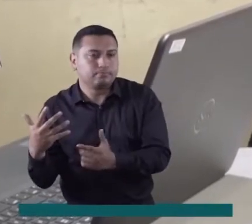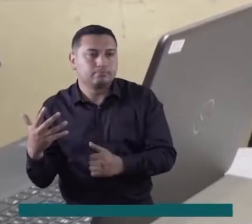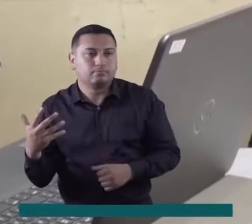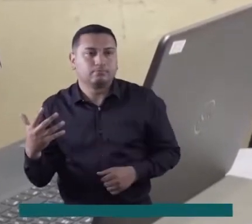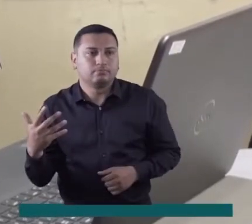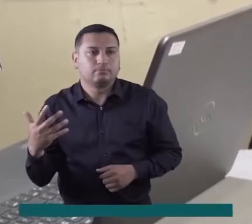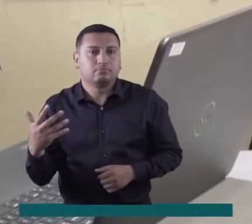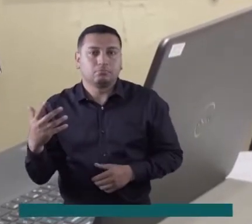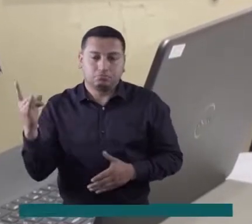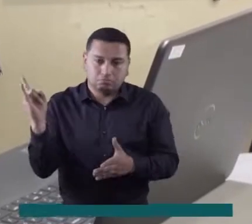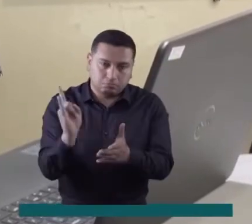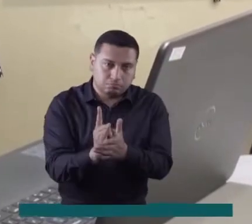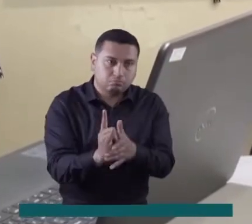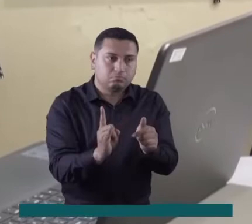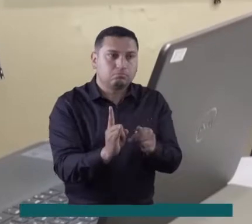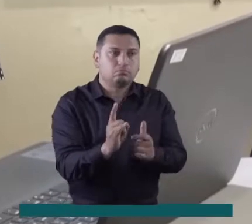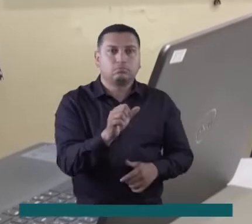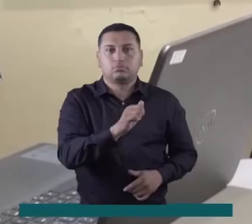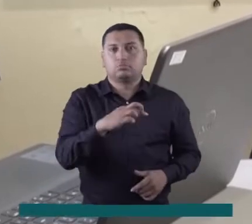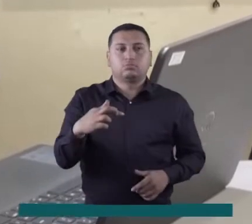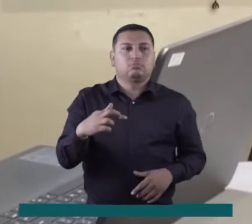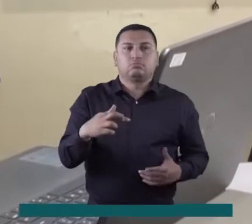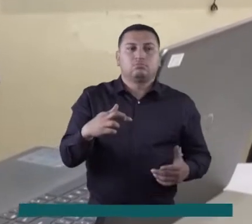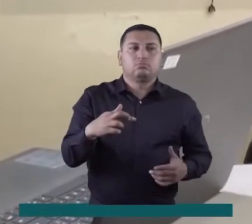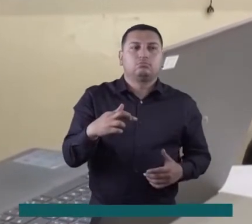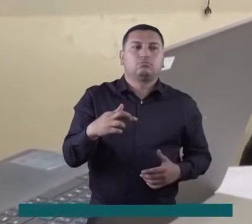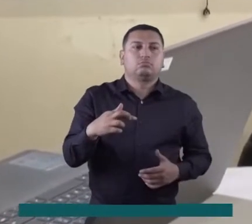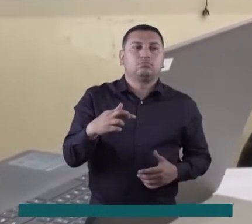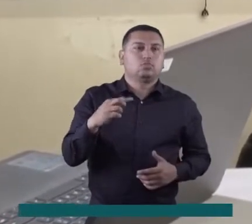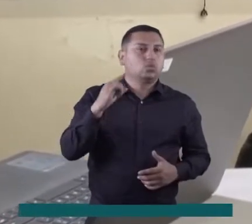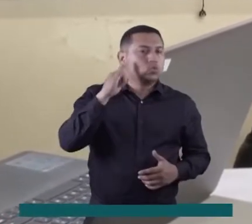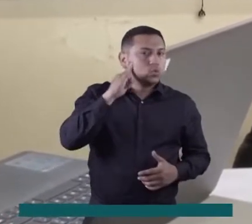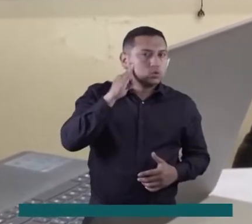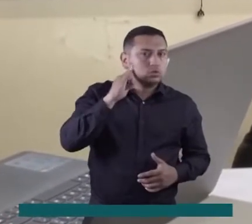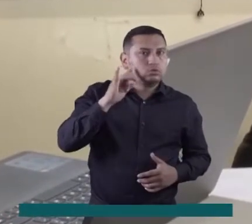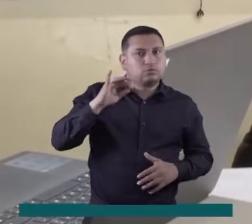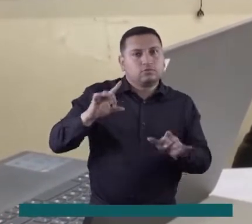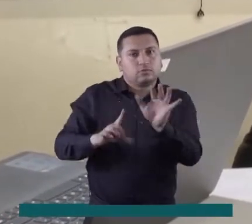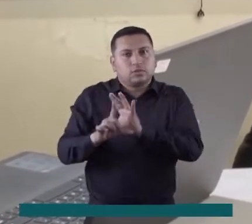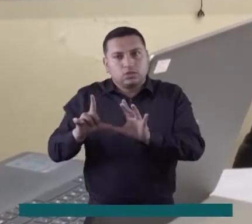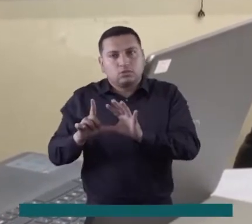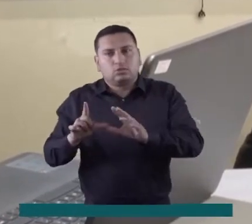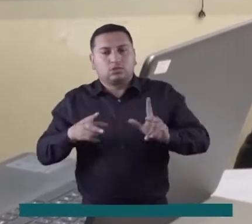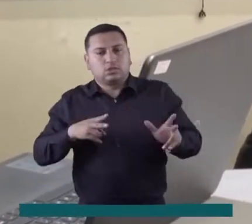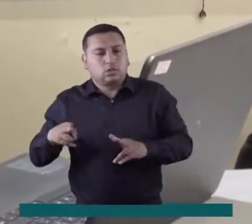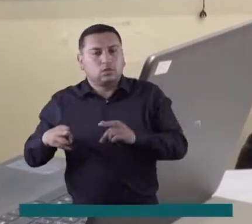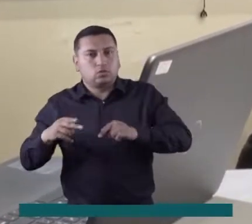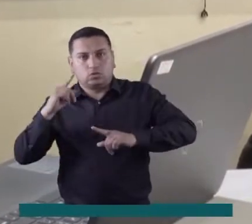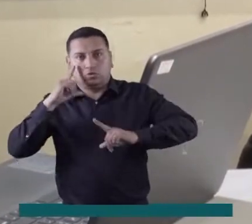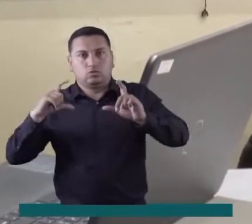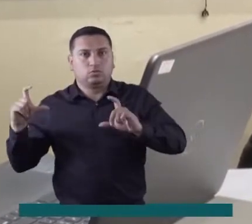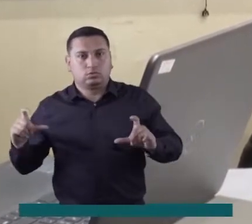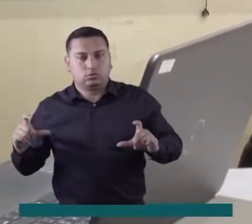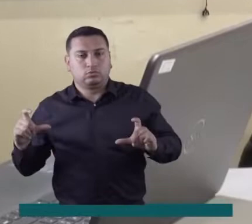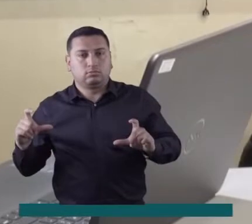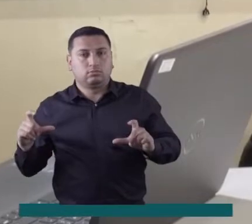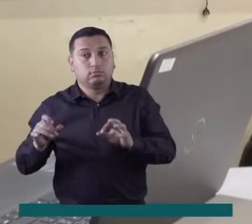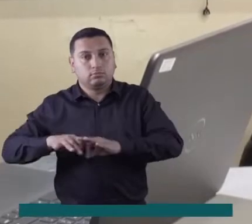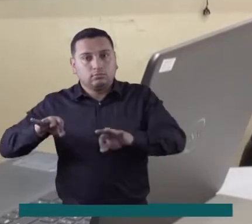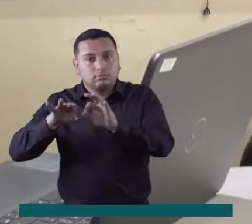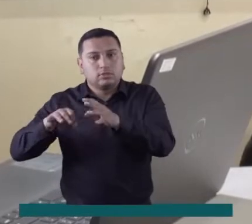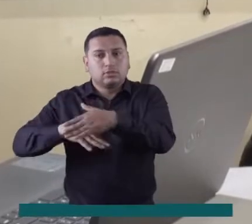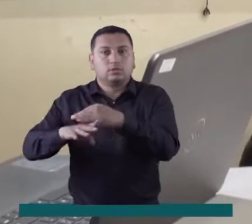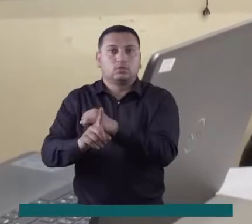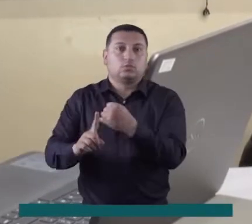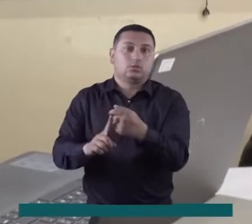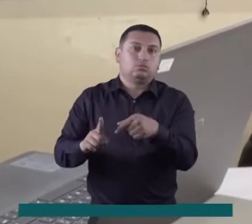aplicaciones como mejoras de sonido, mejoras de video, editores de fotografía. Y pues muy importante el hecho de las redes